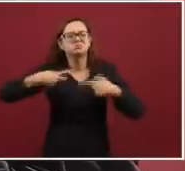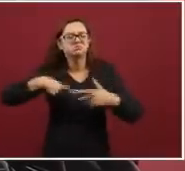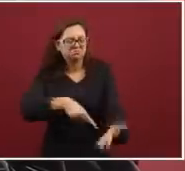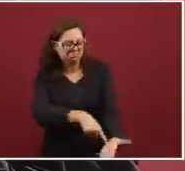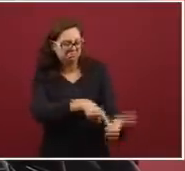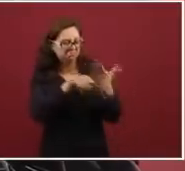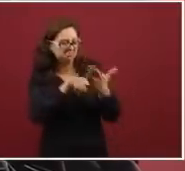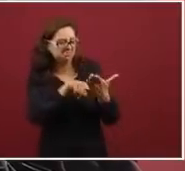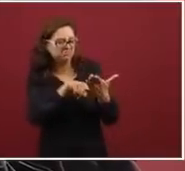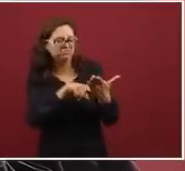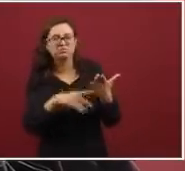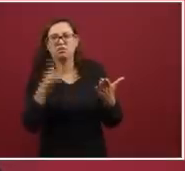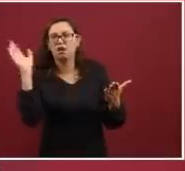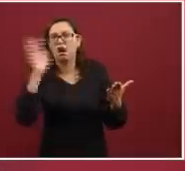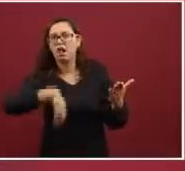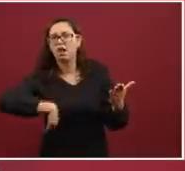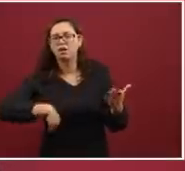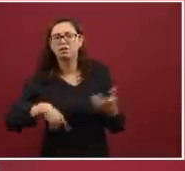a los periódicos,